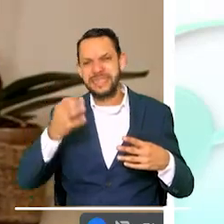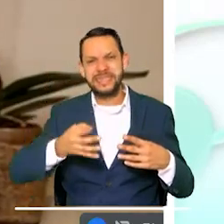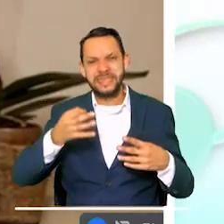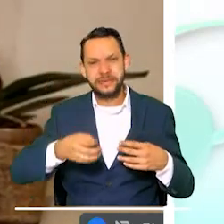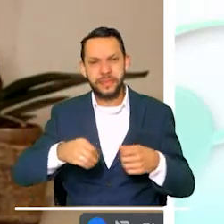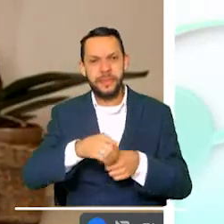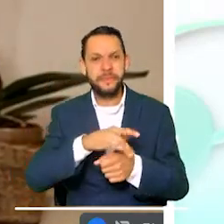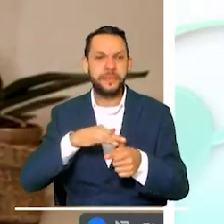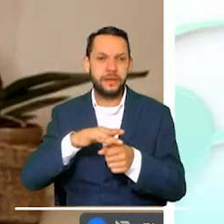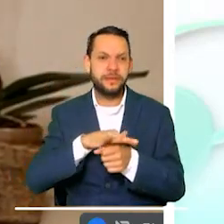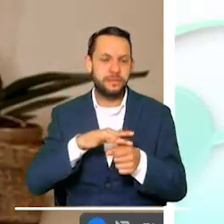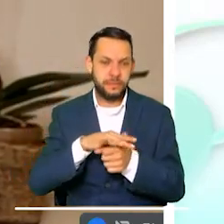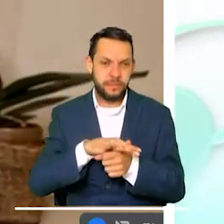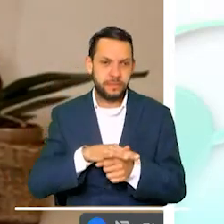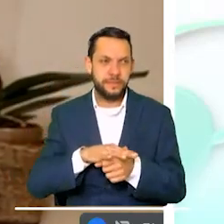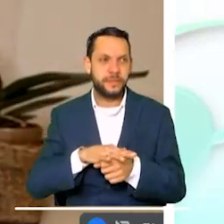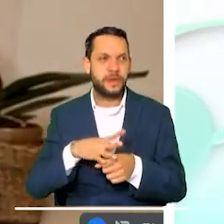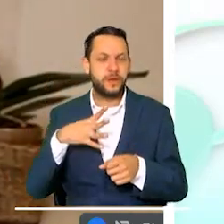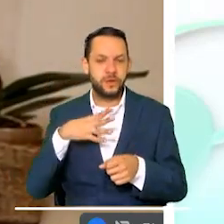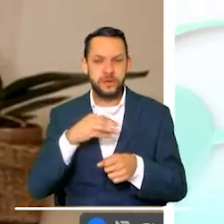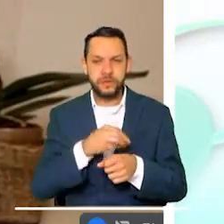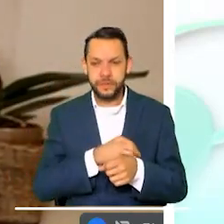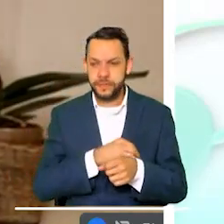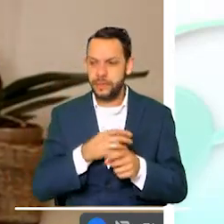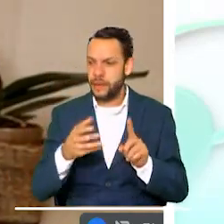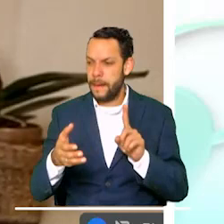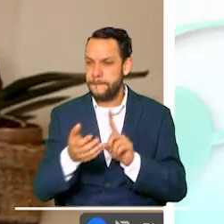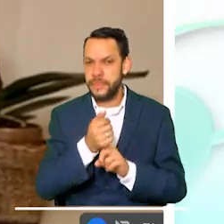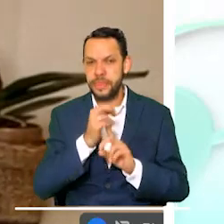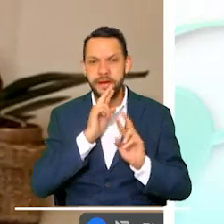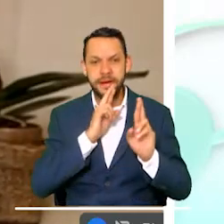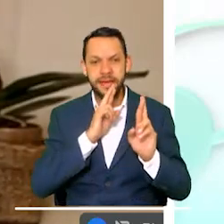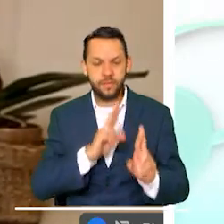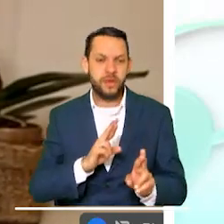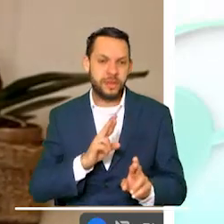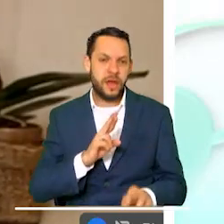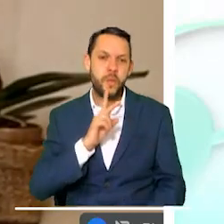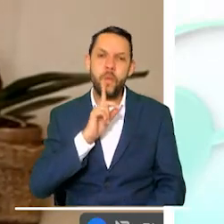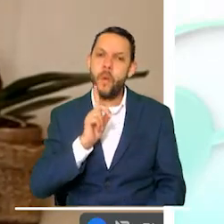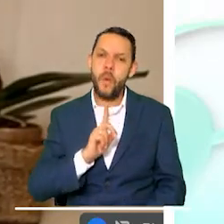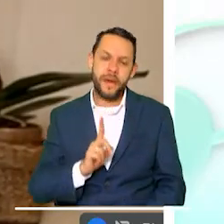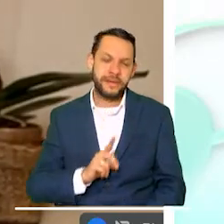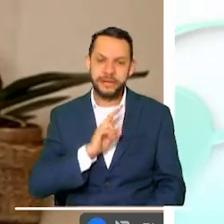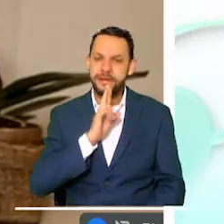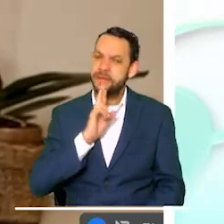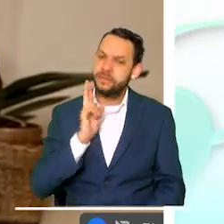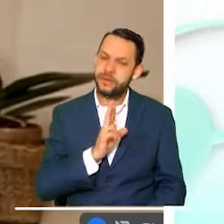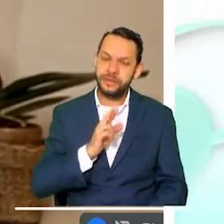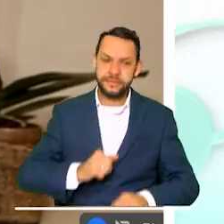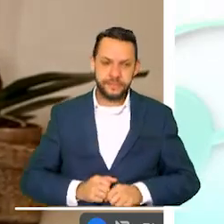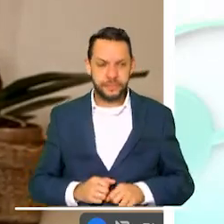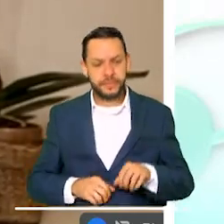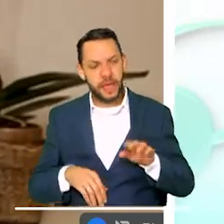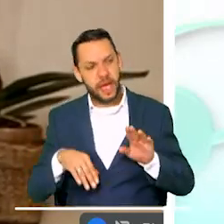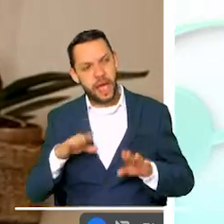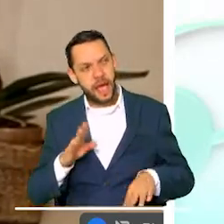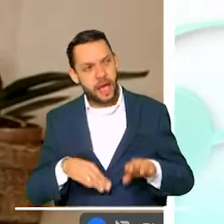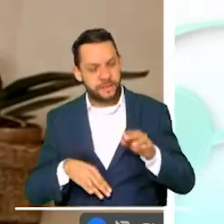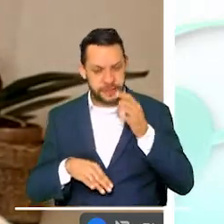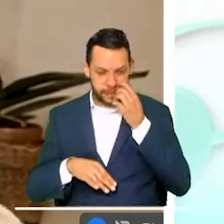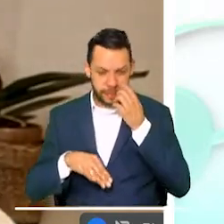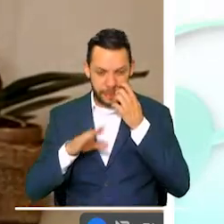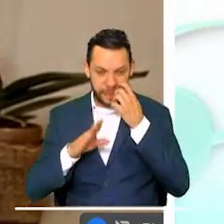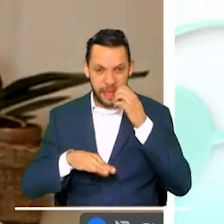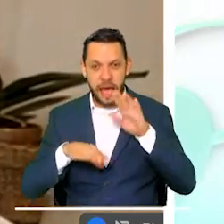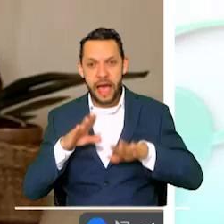de nuestra vida, no vamos a encontrar esas respuestas. Y si las encontramos, no muchas satisfacen